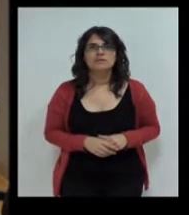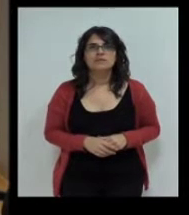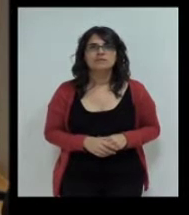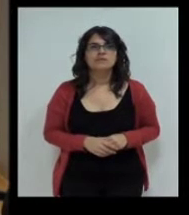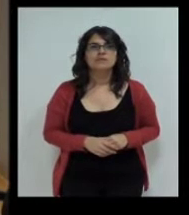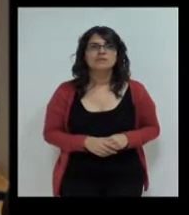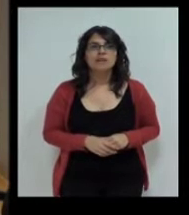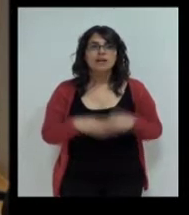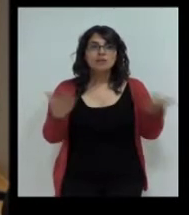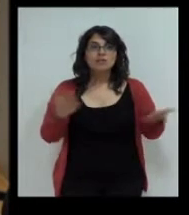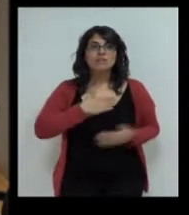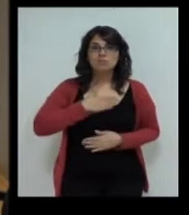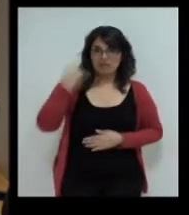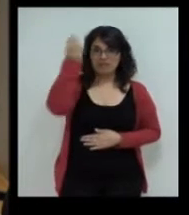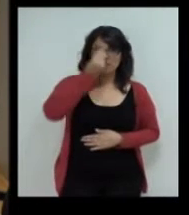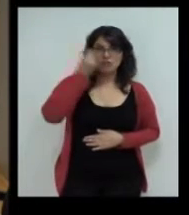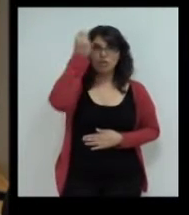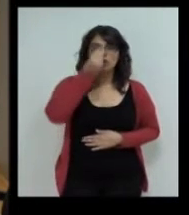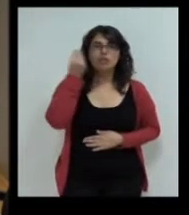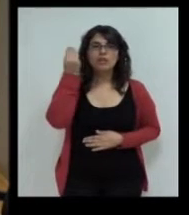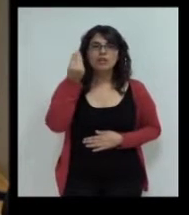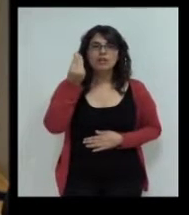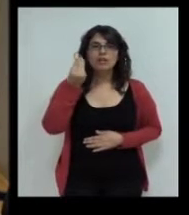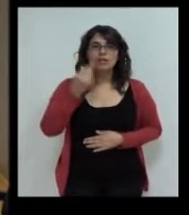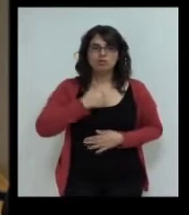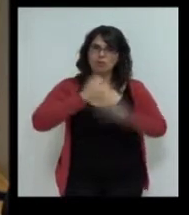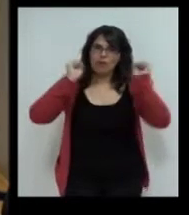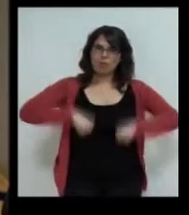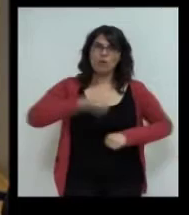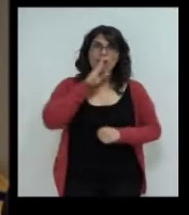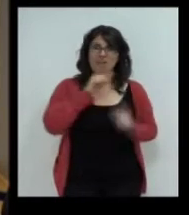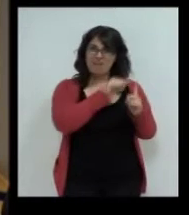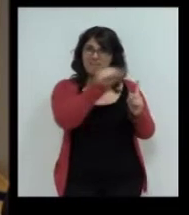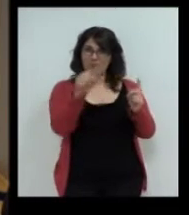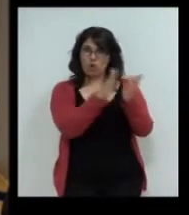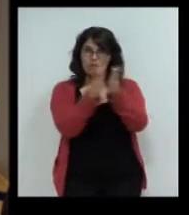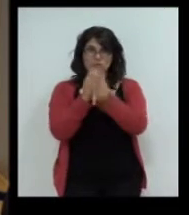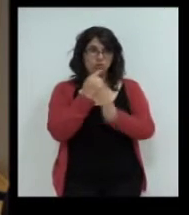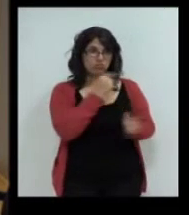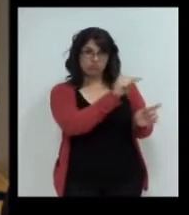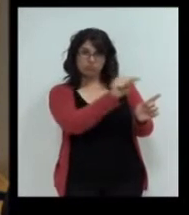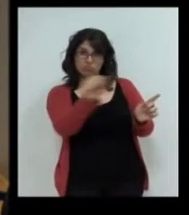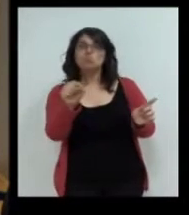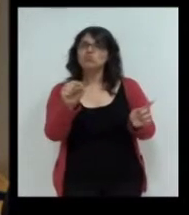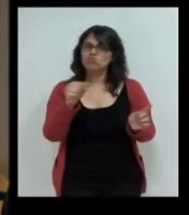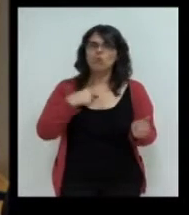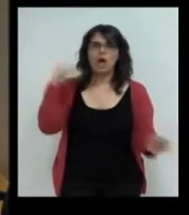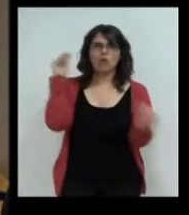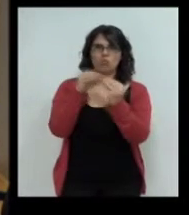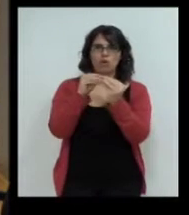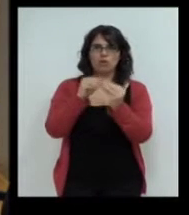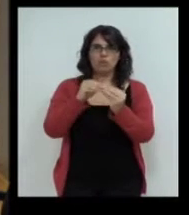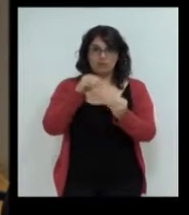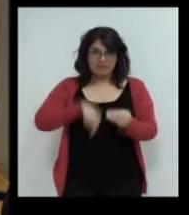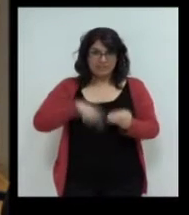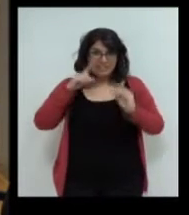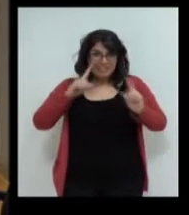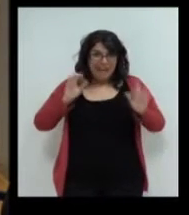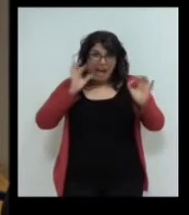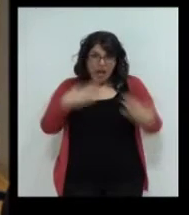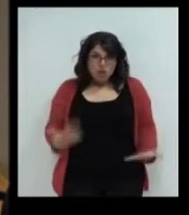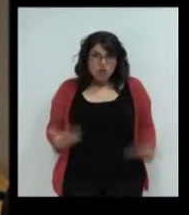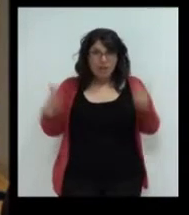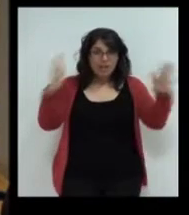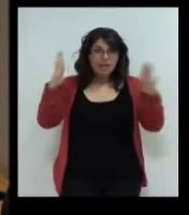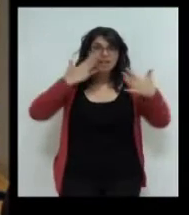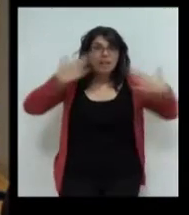Entonces mi reflexión es decir, vamos a ver, estoy de acuerdo básicamente con todo lo que habéis dicho, es decir, claro, la realidad, y en este caso la realidad tecnológica, va